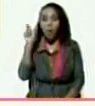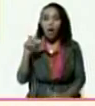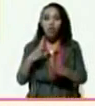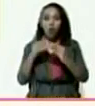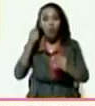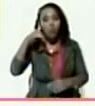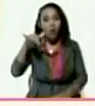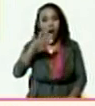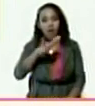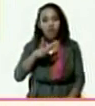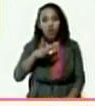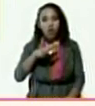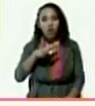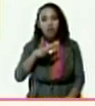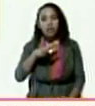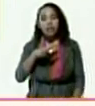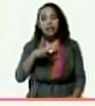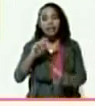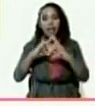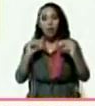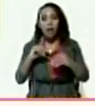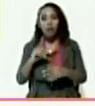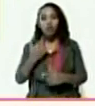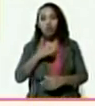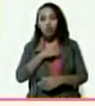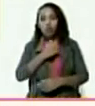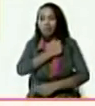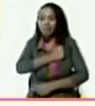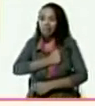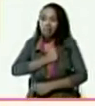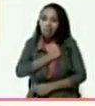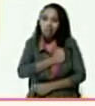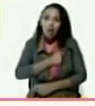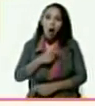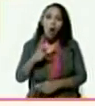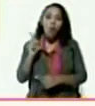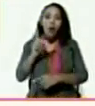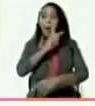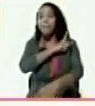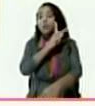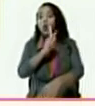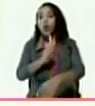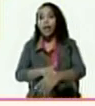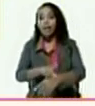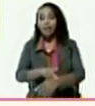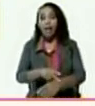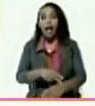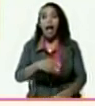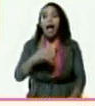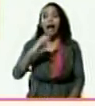Nicaragua, nuestras condolencias por la partida de poeta Ernesto Cardenal,